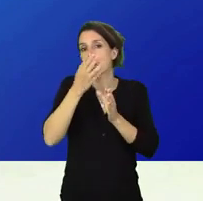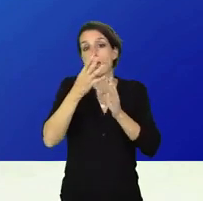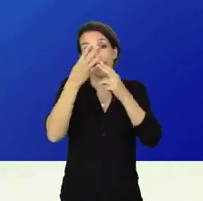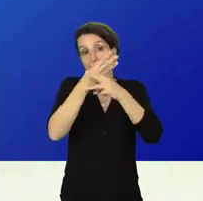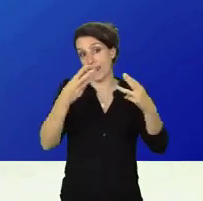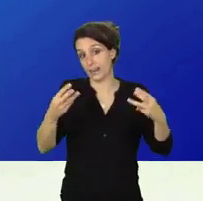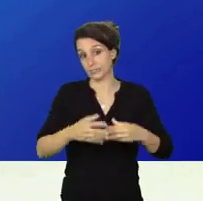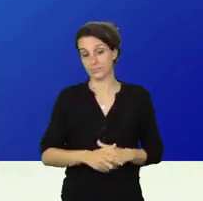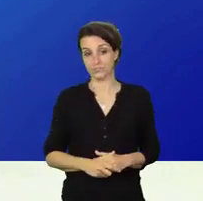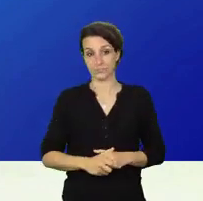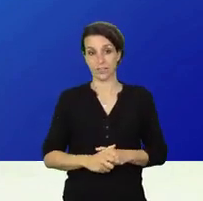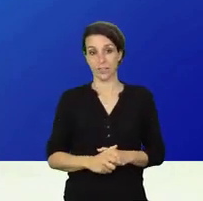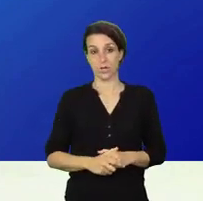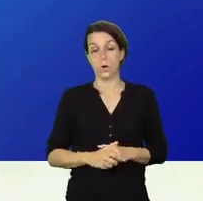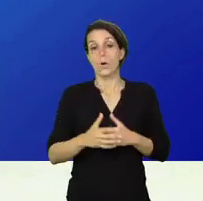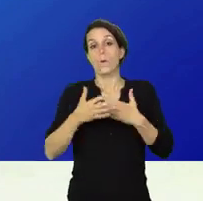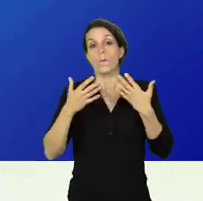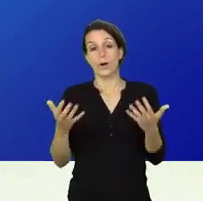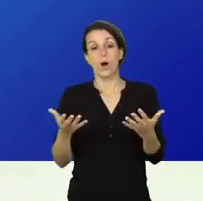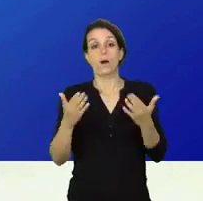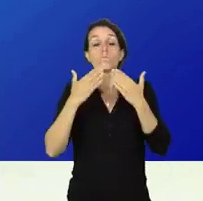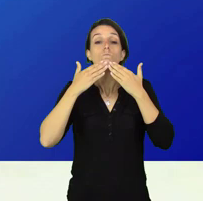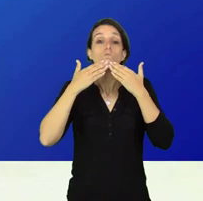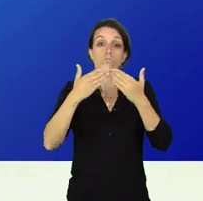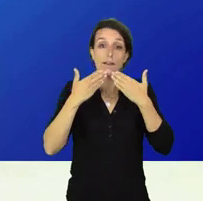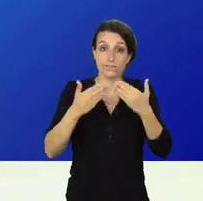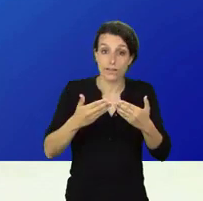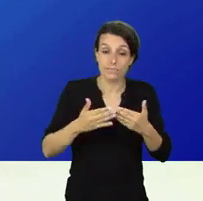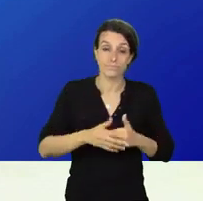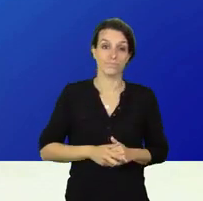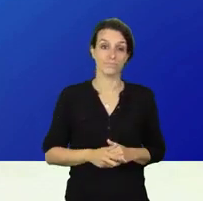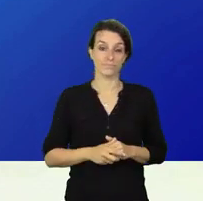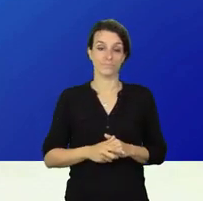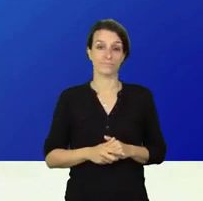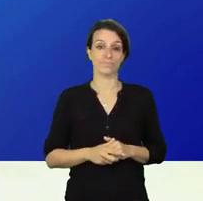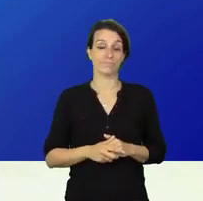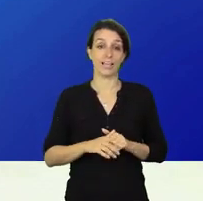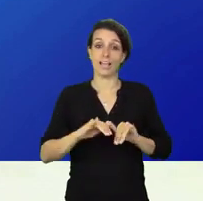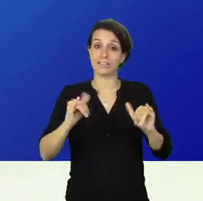proyectos en general. Bueno, muchas